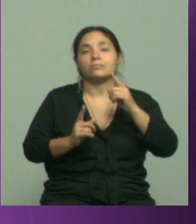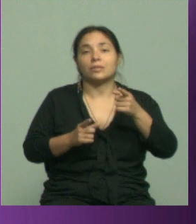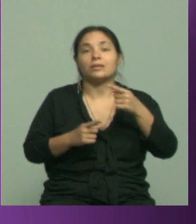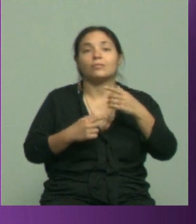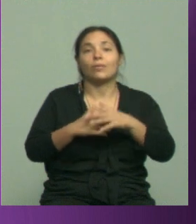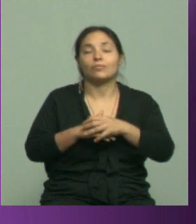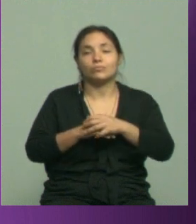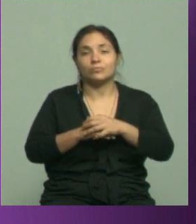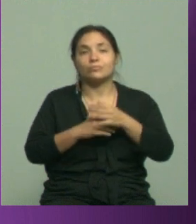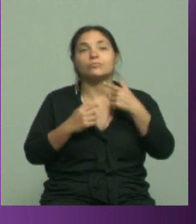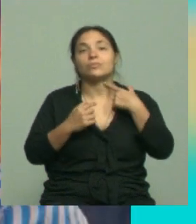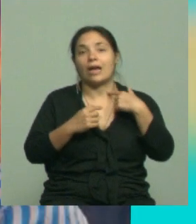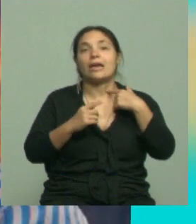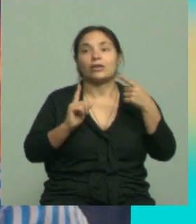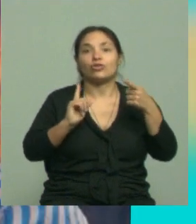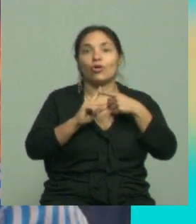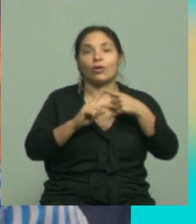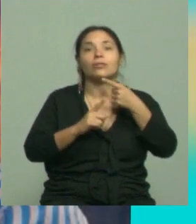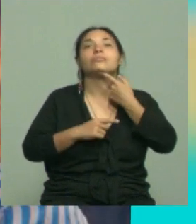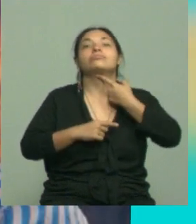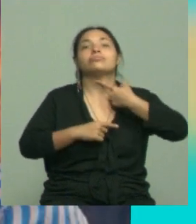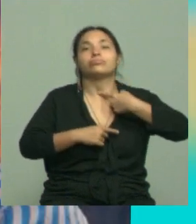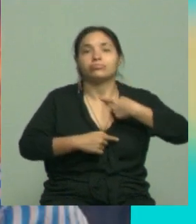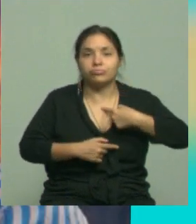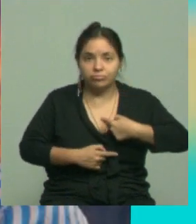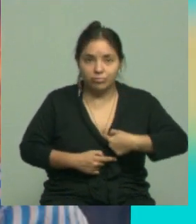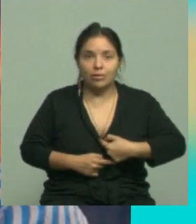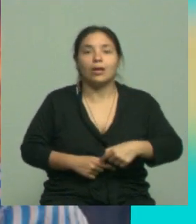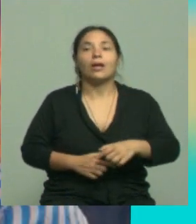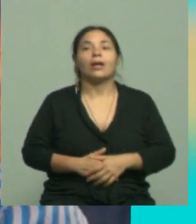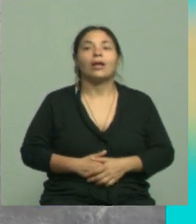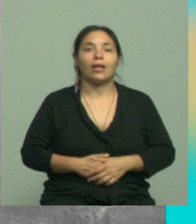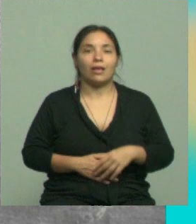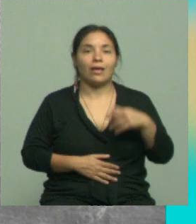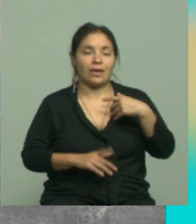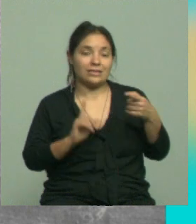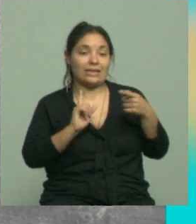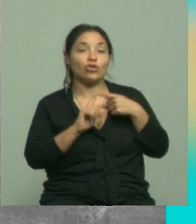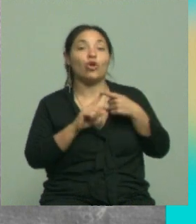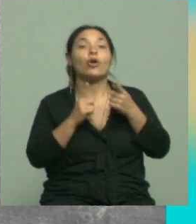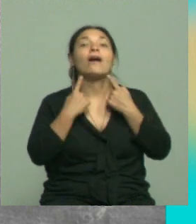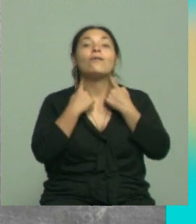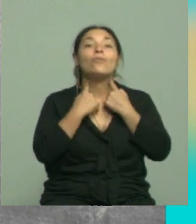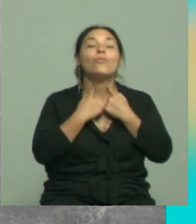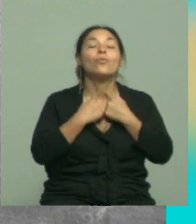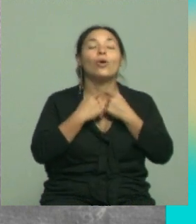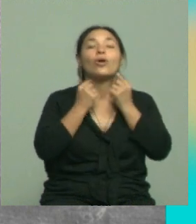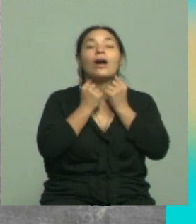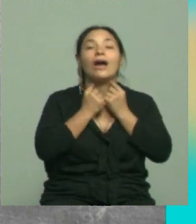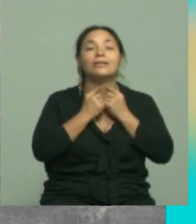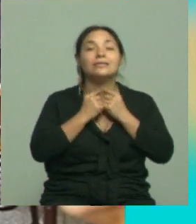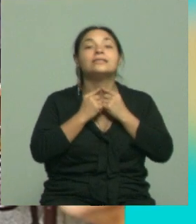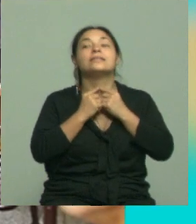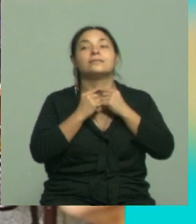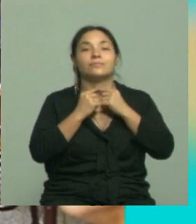de gravedad. Claro. Cuando cae de vuelta por fuerza de gravedad, es ahí donde toca la mucosa que